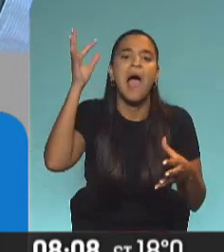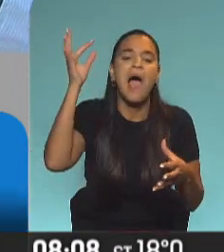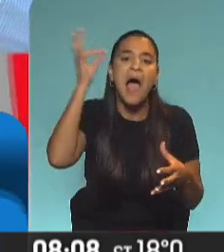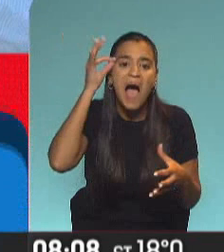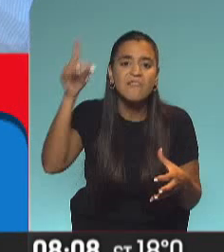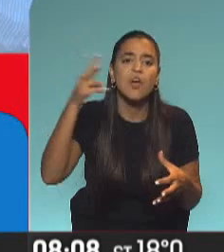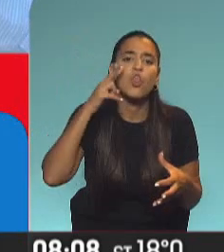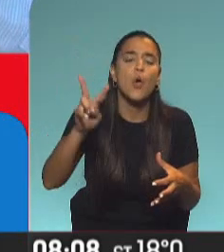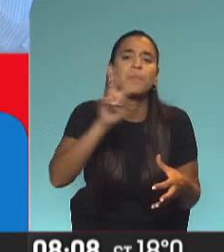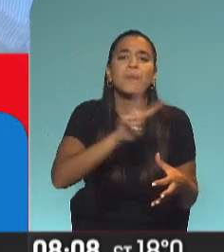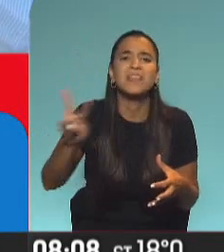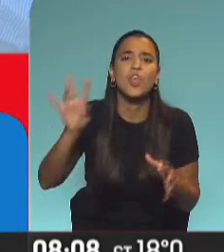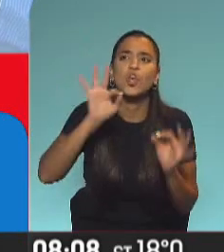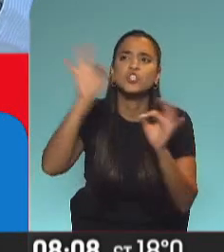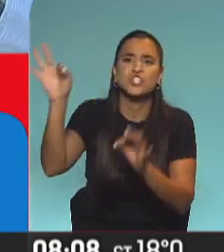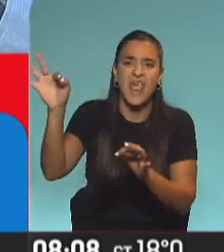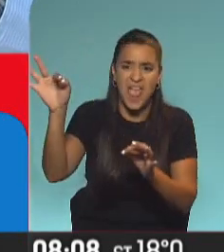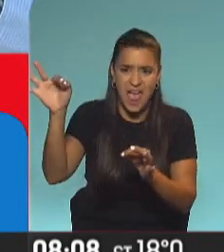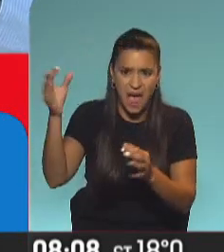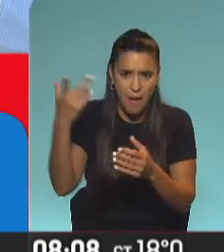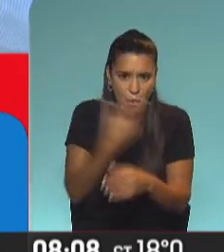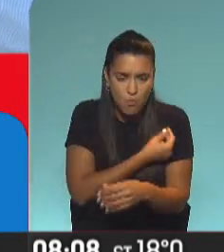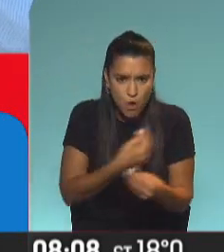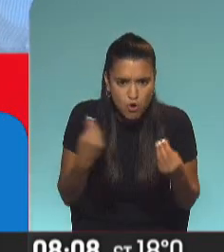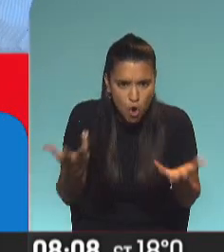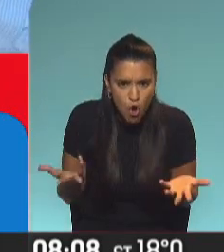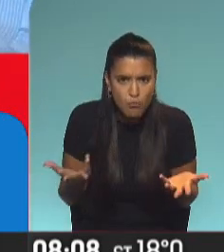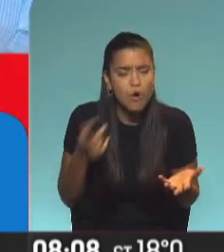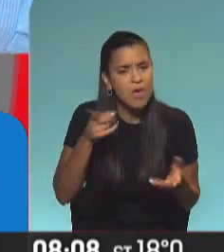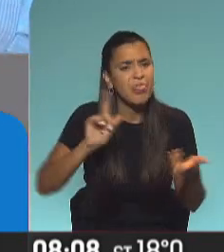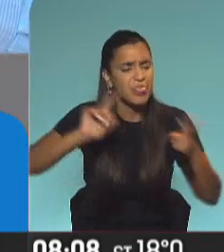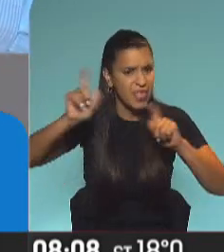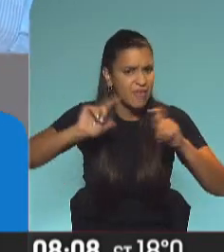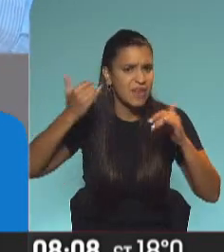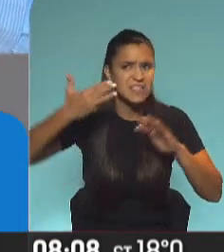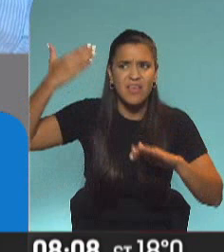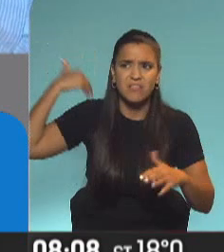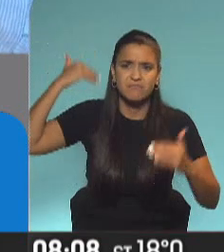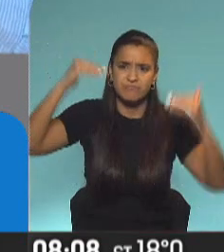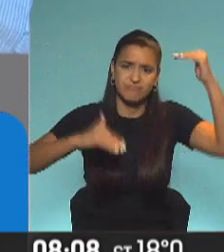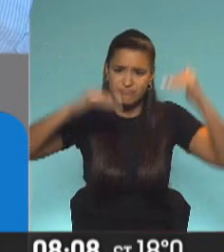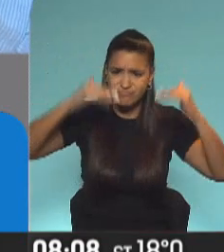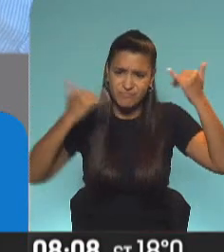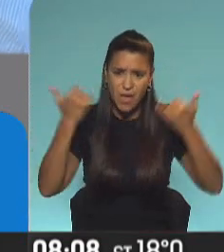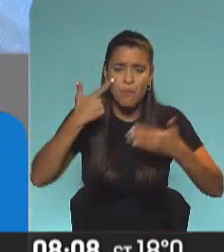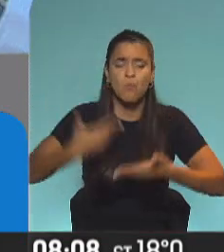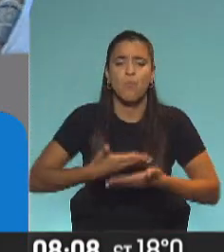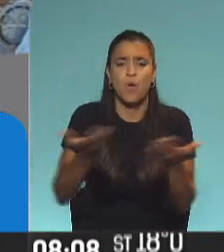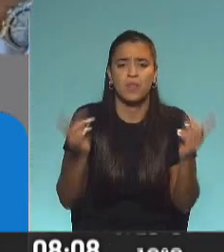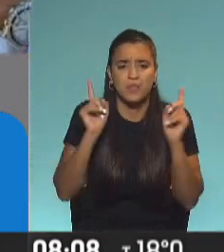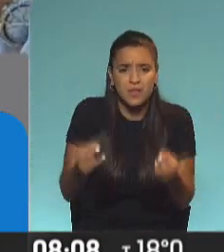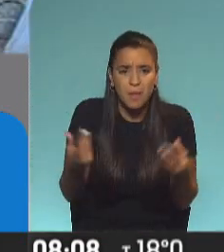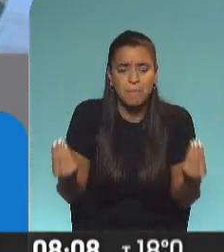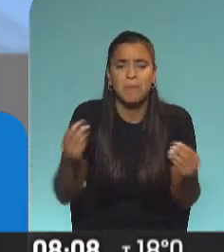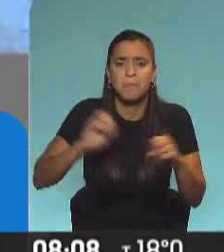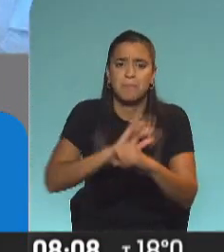el 2022, pone de manifiesto también estas diferencias que hay desde siempre y que se observan, se desnudan quizás también en medio